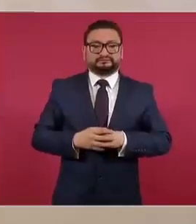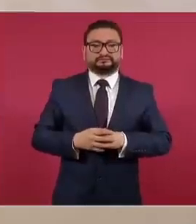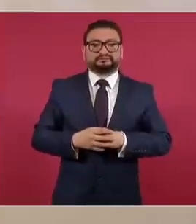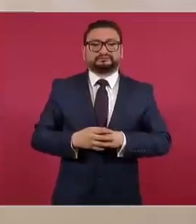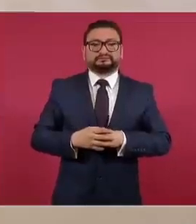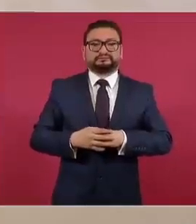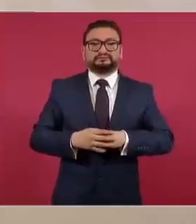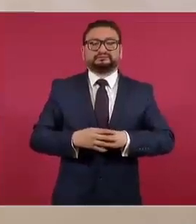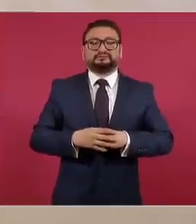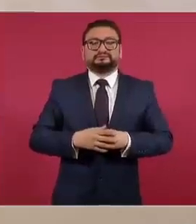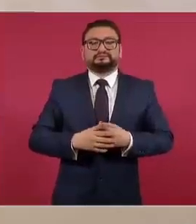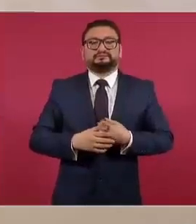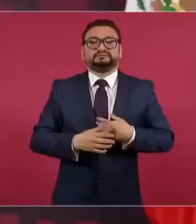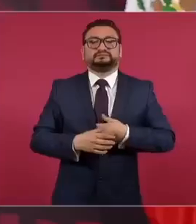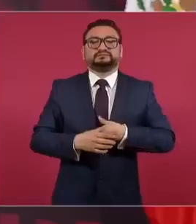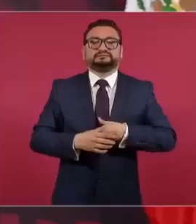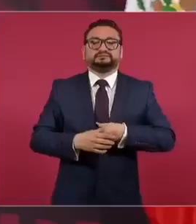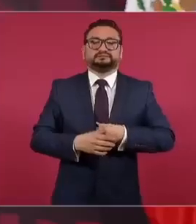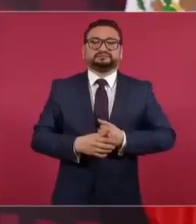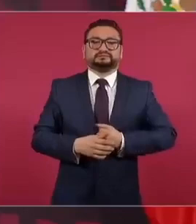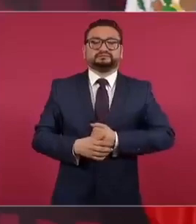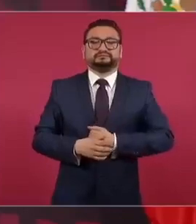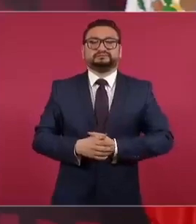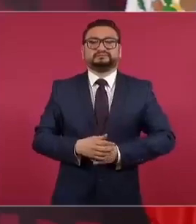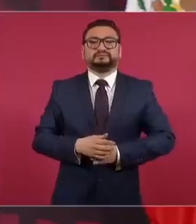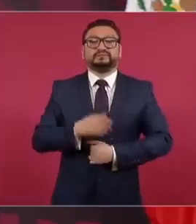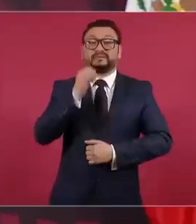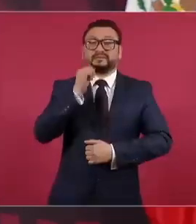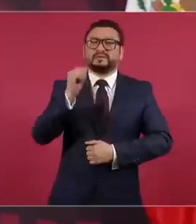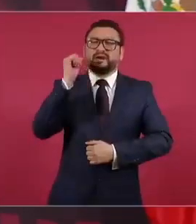ayer veía yo que se